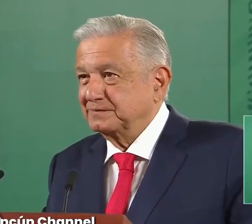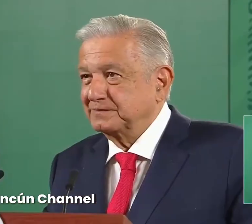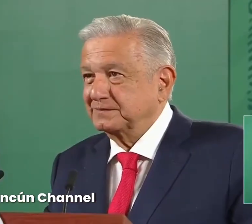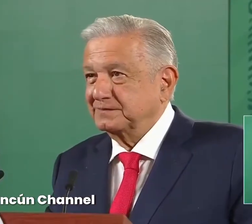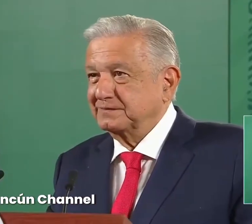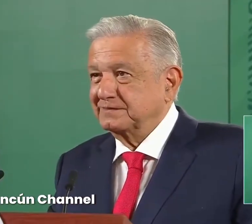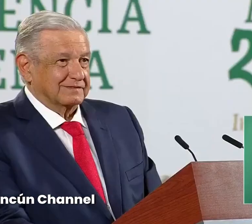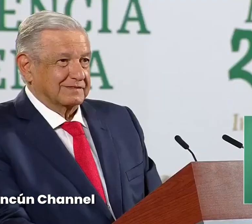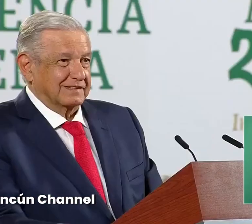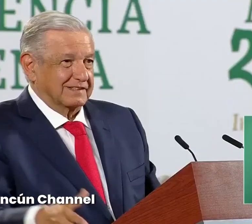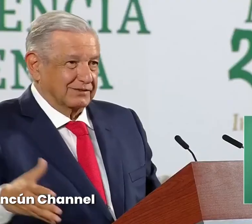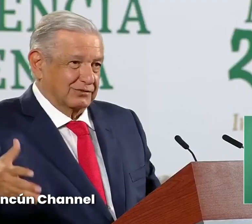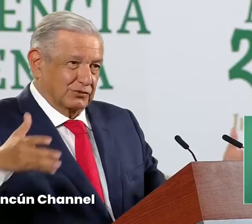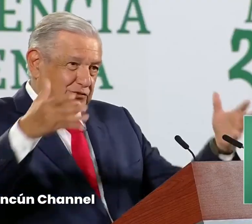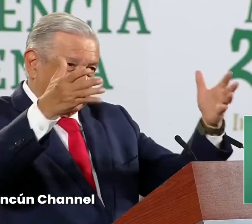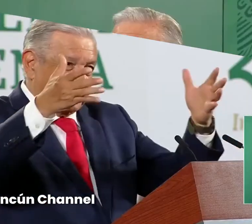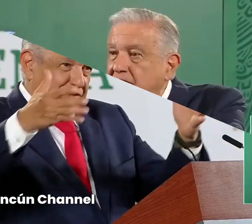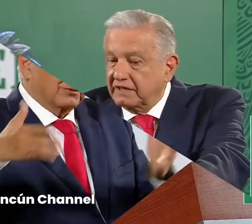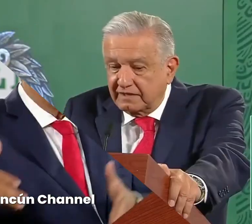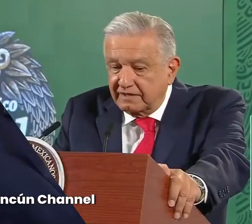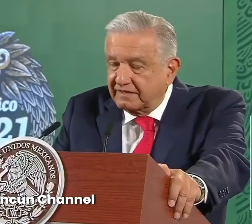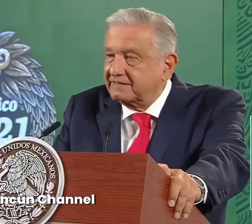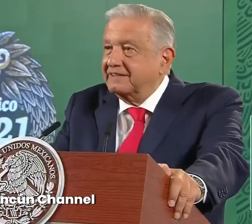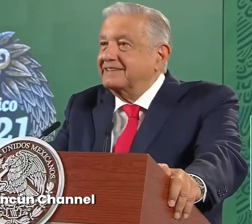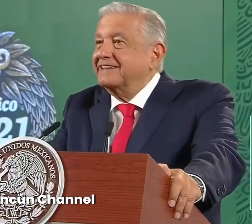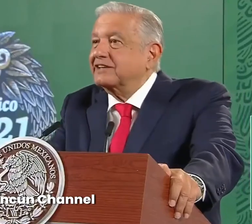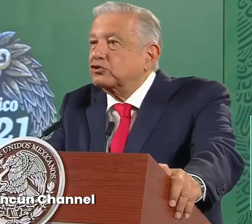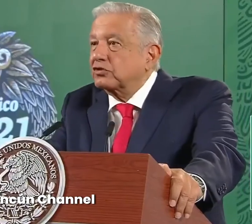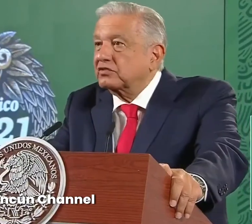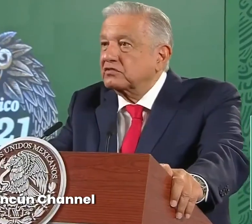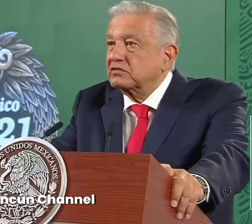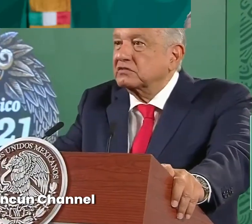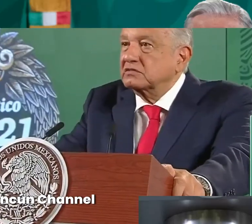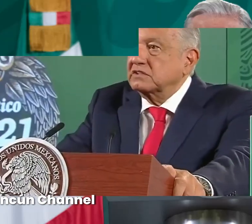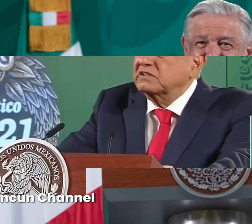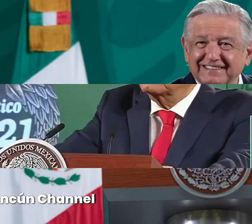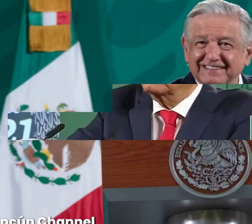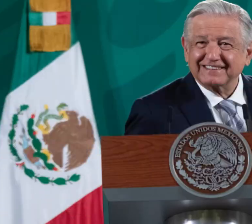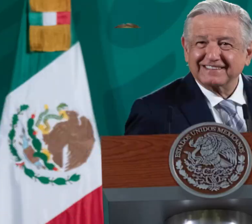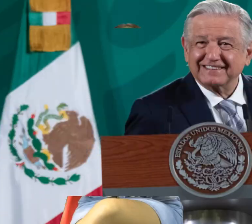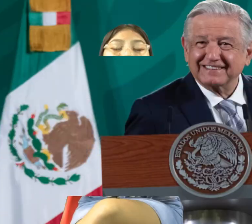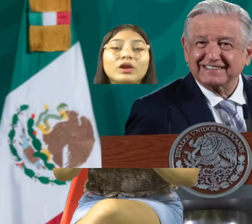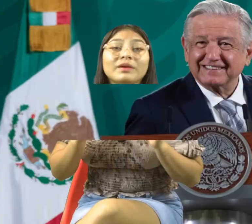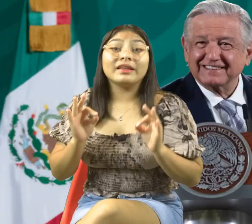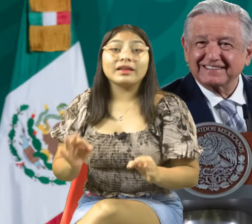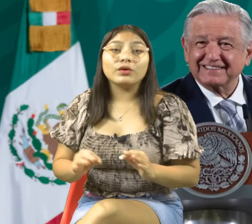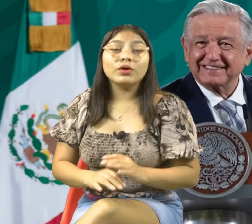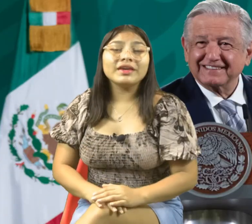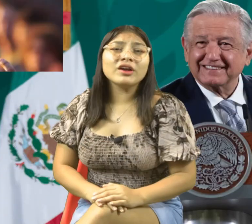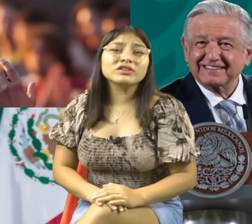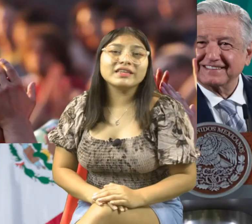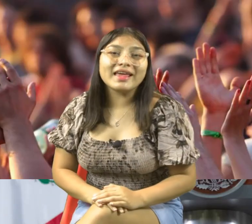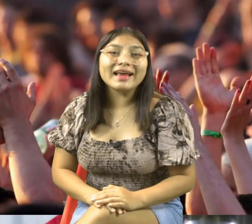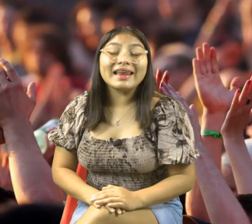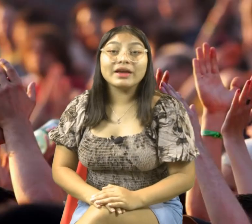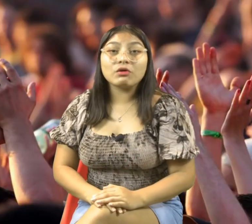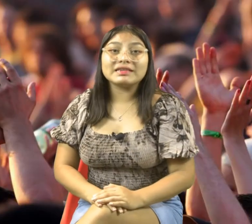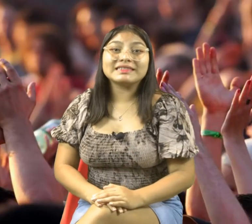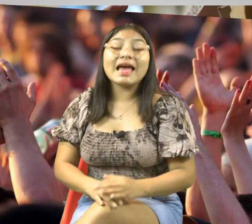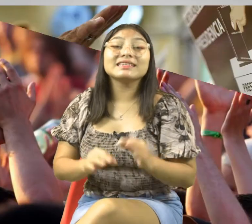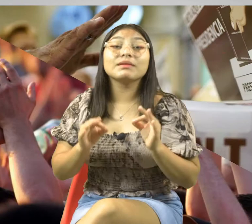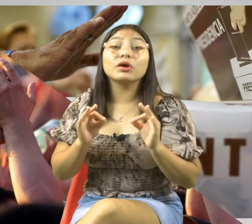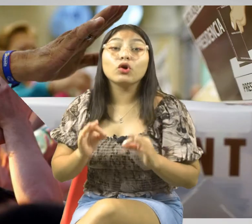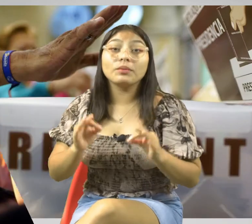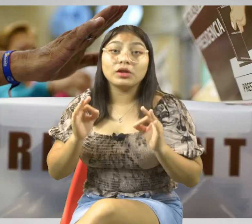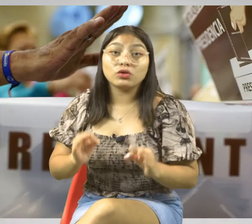género. ¿Quién lo va a decidir? En su momento, el ciudadano, la gente está muy despierta. Dijo el mandatario, quien considera que la